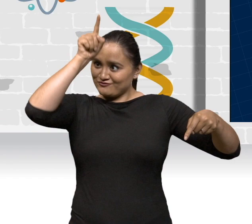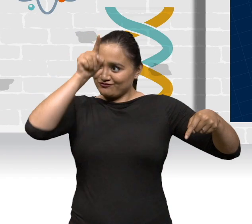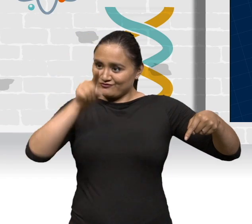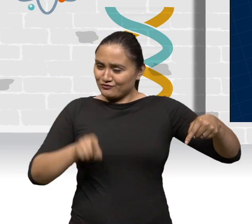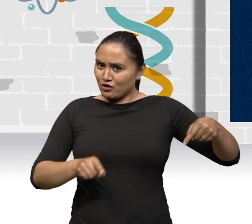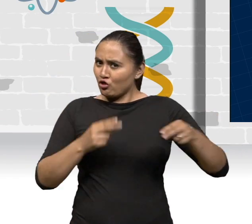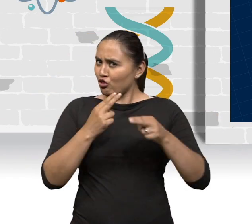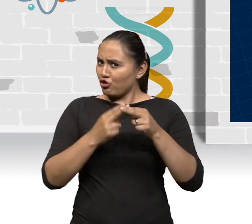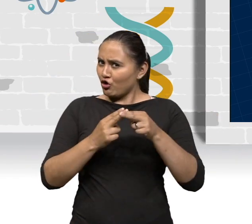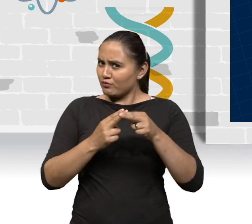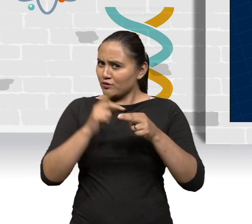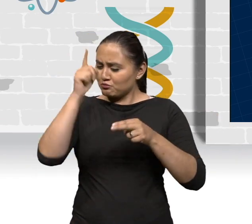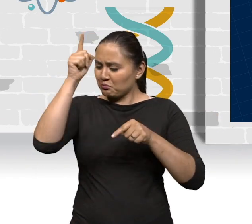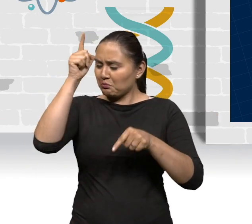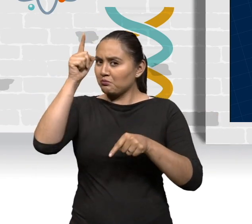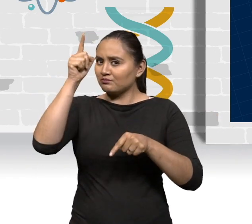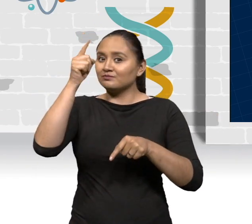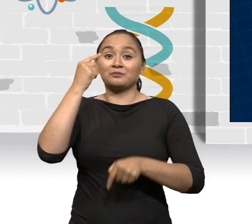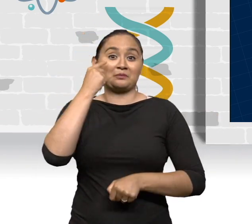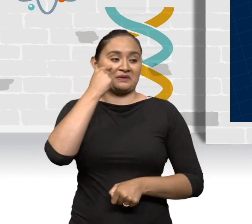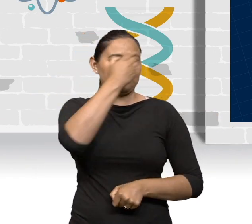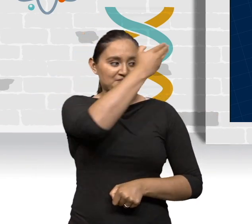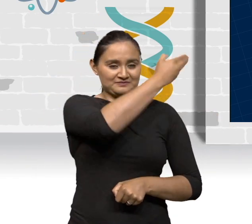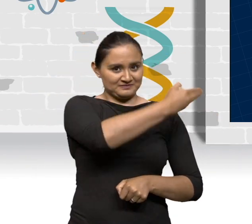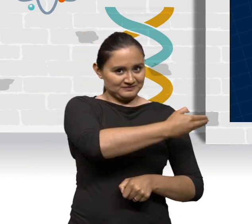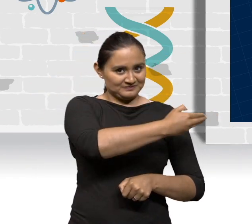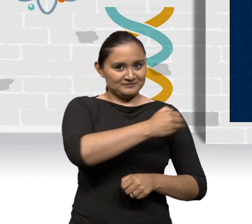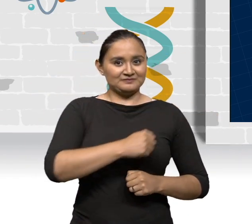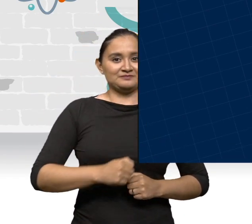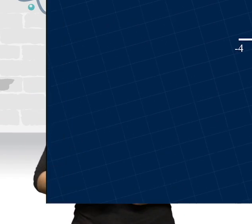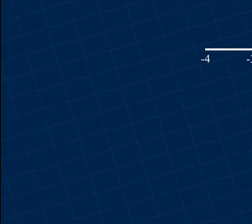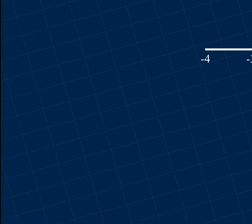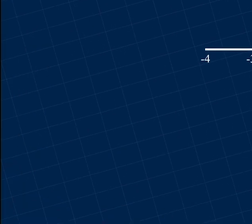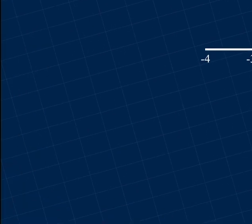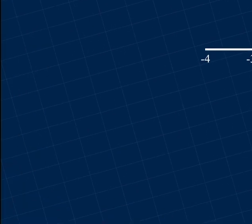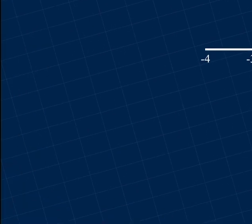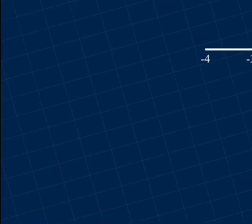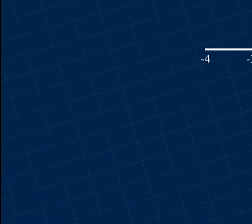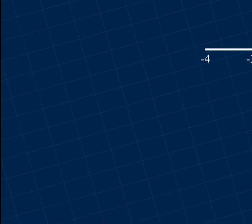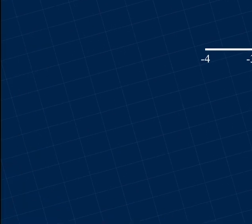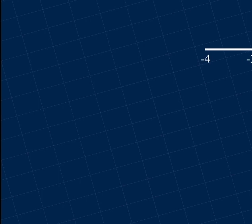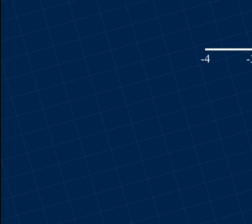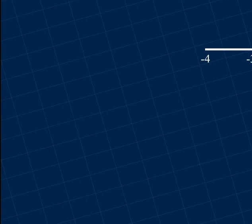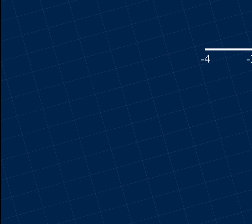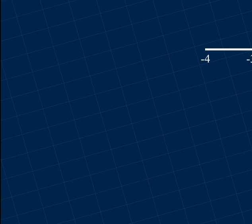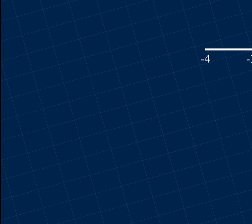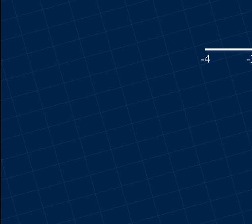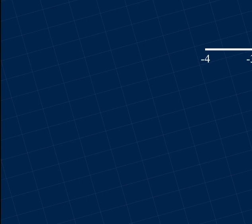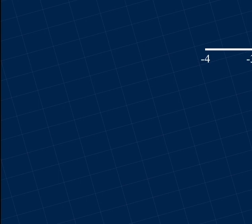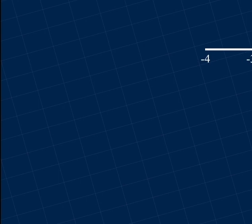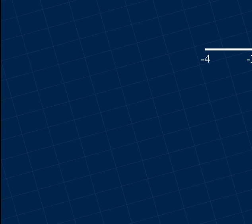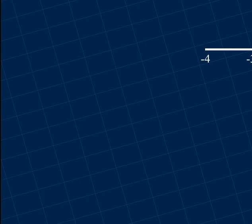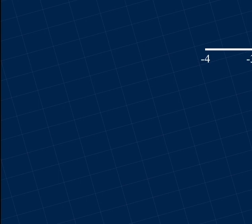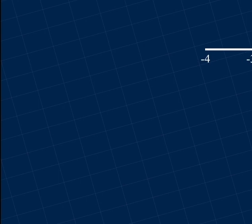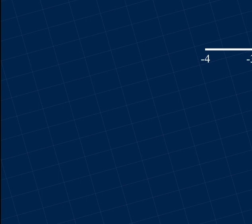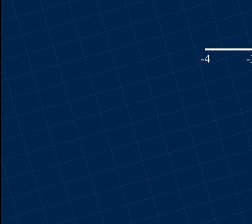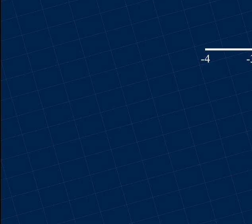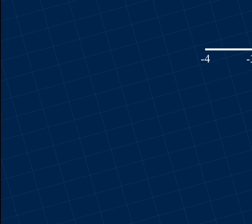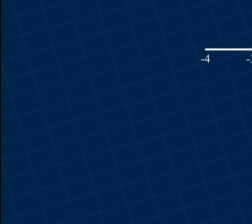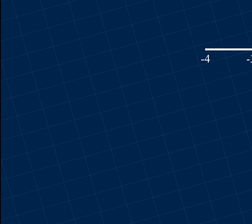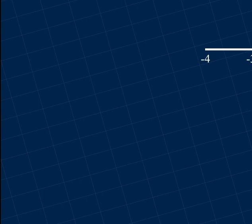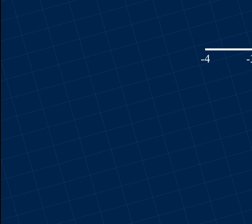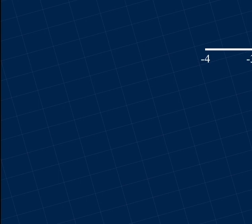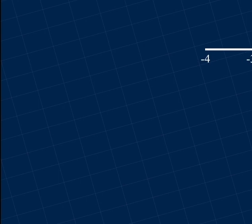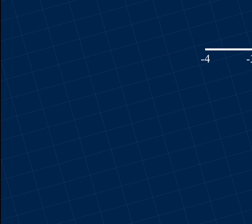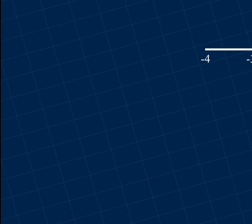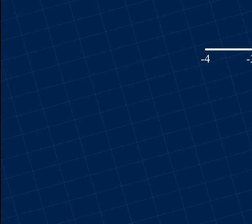y la vertical ordenada. Estas rectas son como reglas, es decir, representan medidas de longitud y